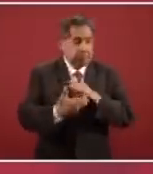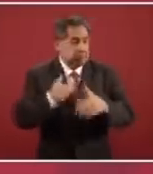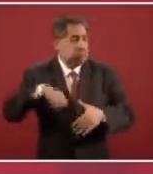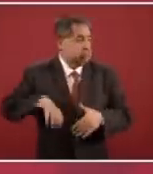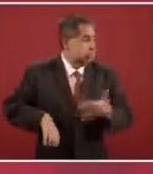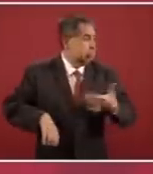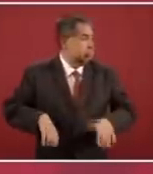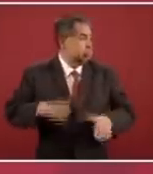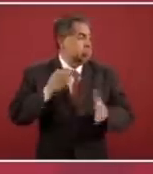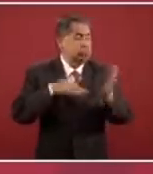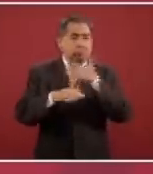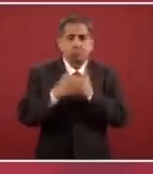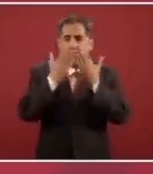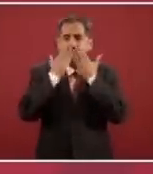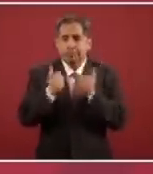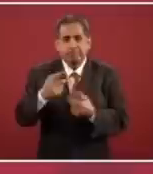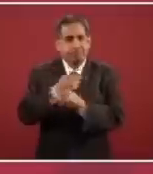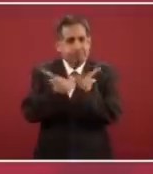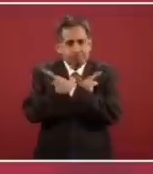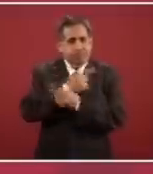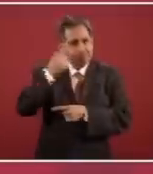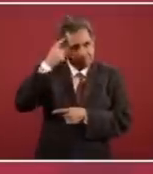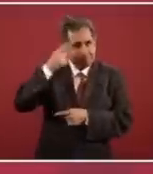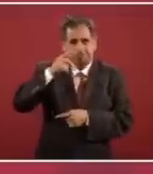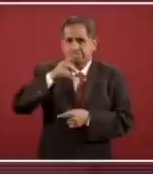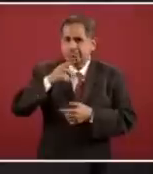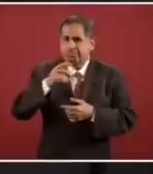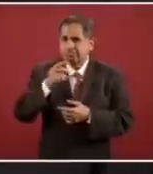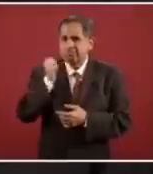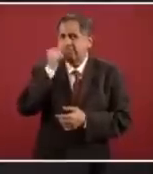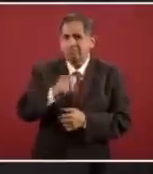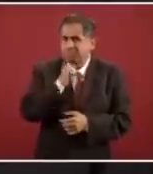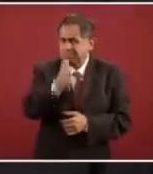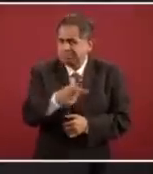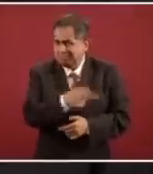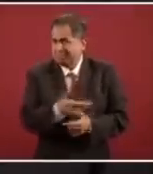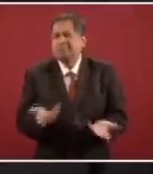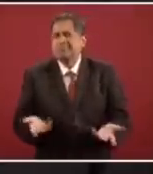costa, sin escrúpulos morales de ninguna índole.